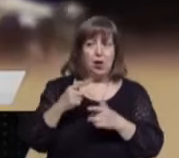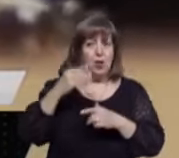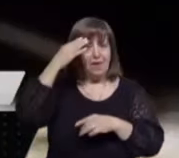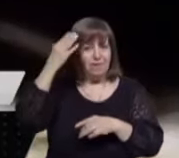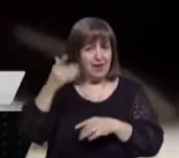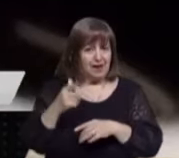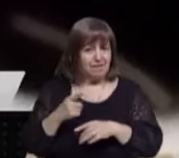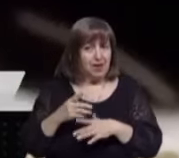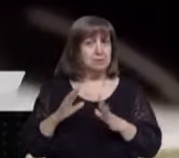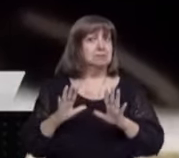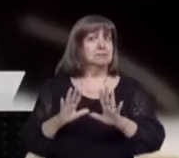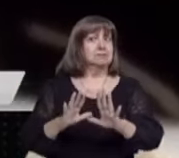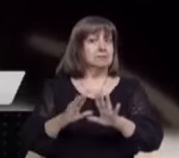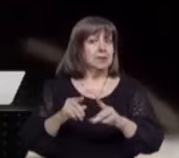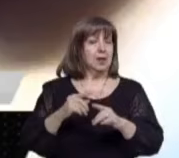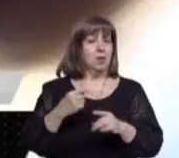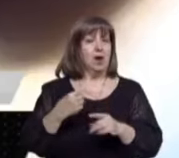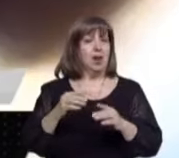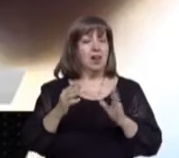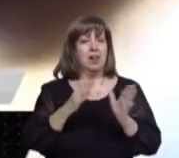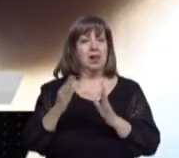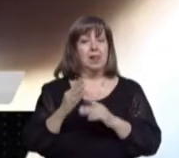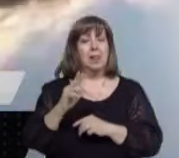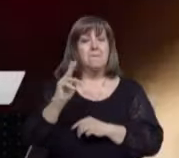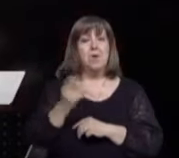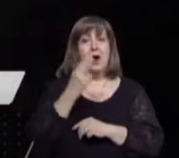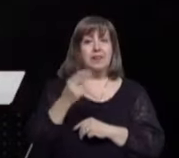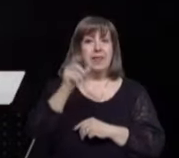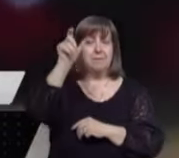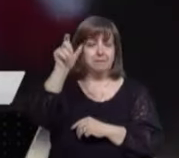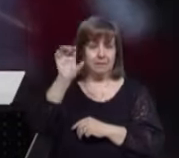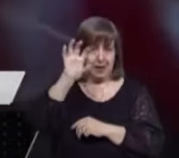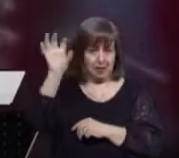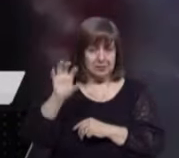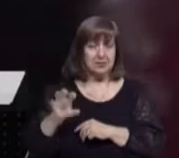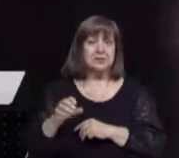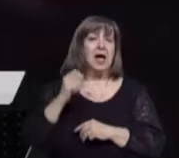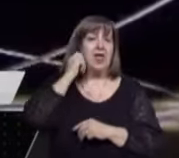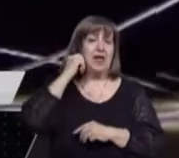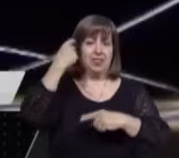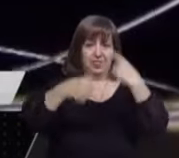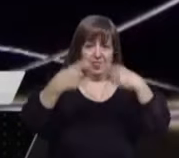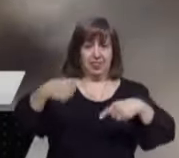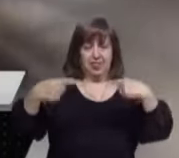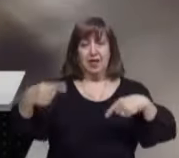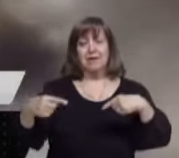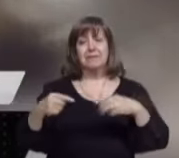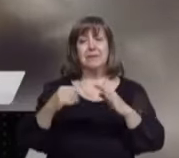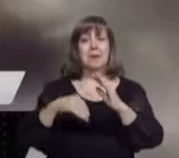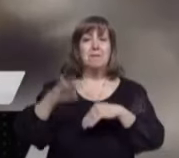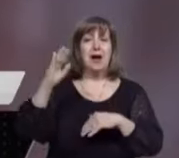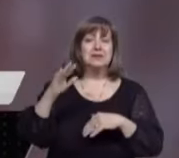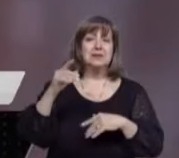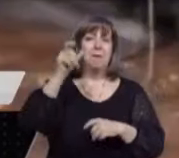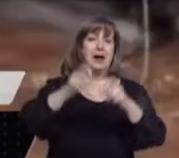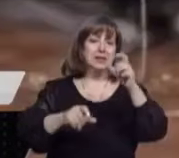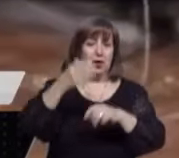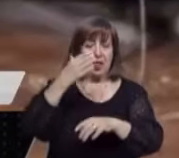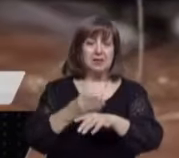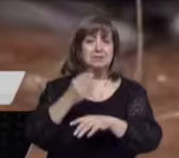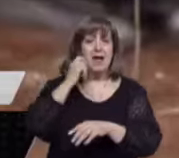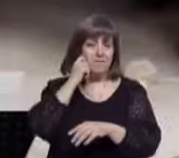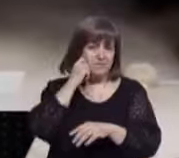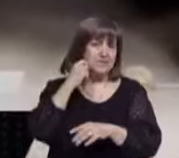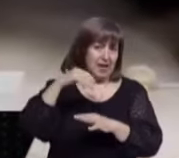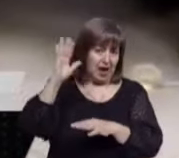de la enfermedad. Sin embargo, la mortalidad en la Argentina se ha visto en todos los grupos etarios. Por supuesto que es mayor en los pacientes más